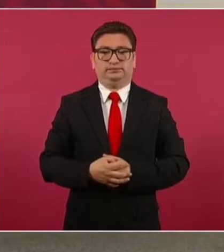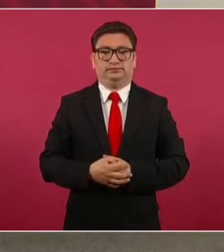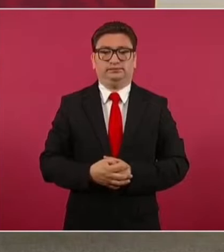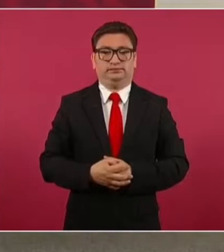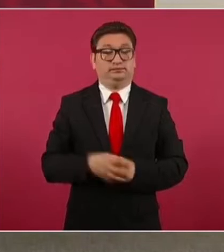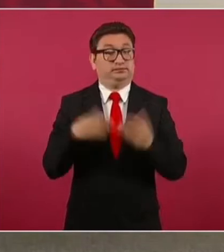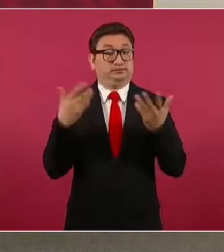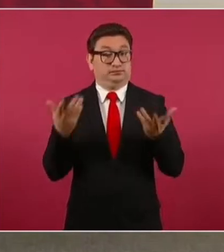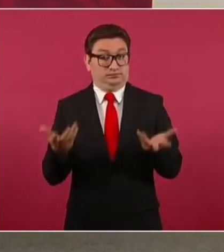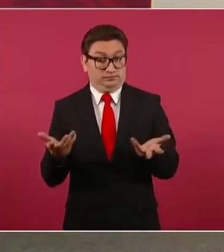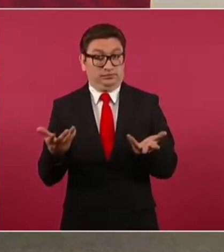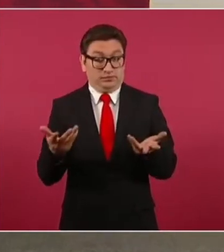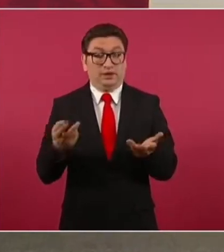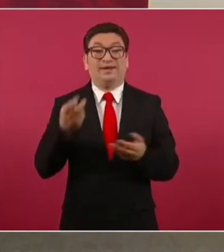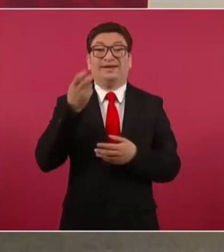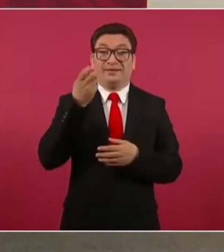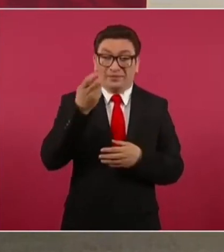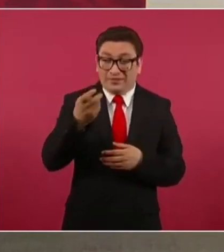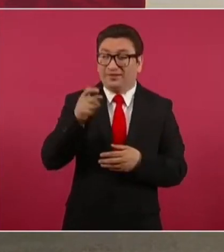Entonces, lo de los organismos también